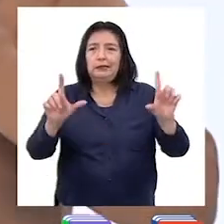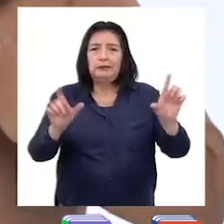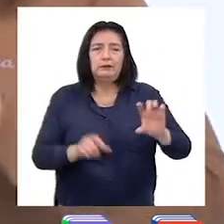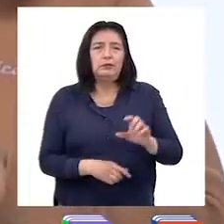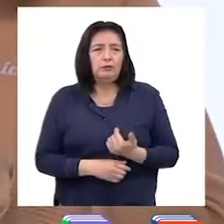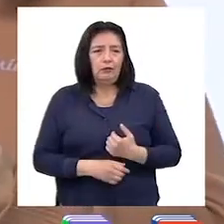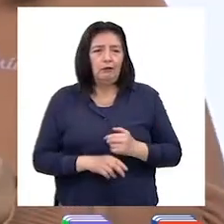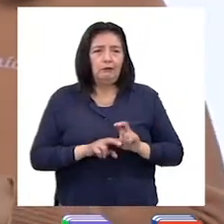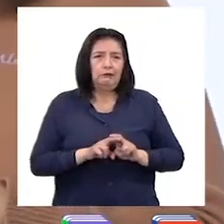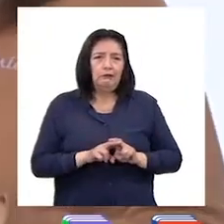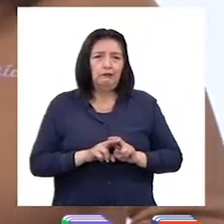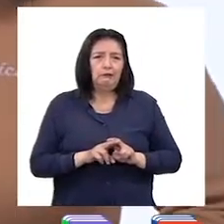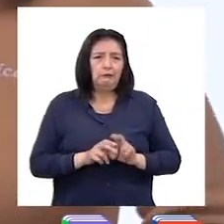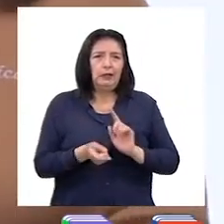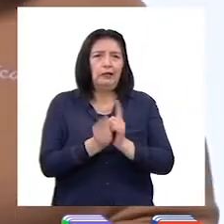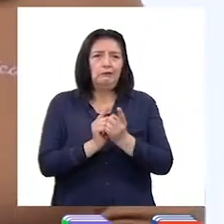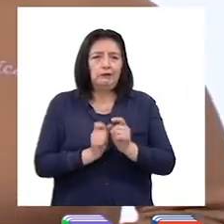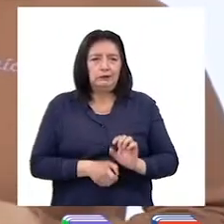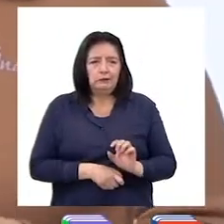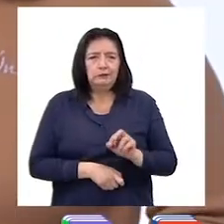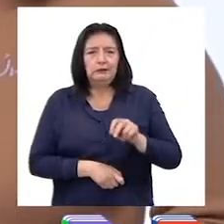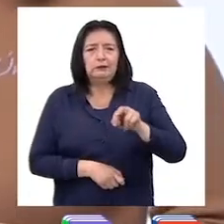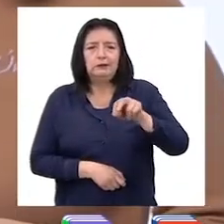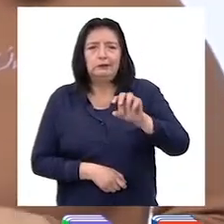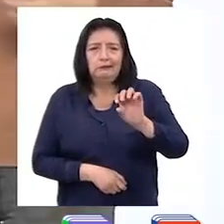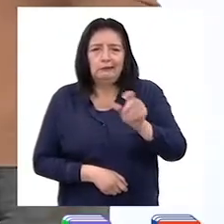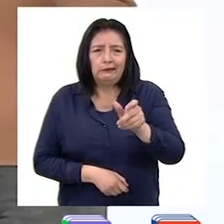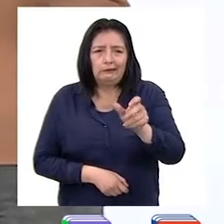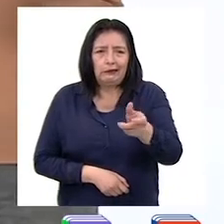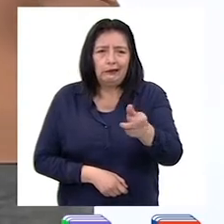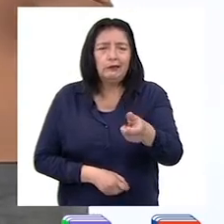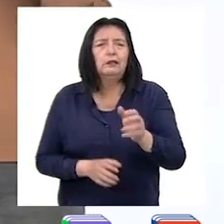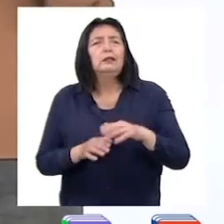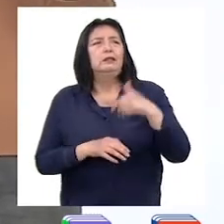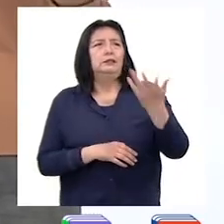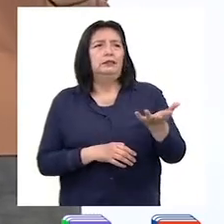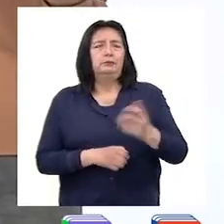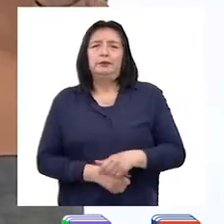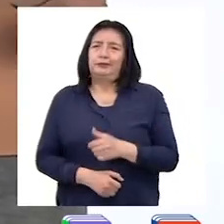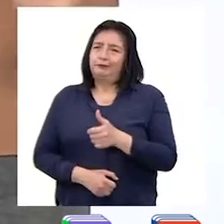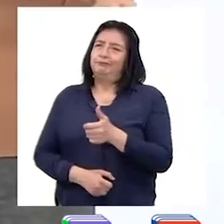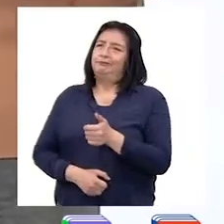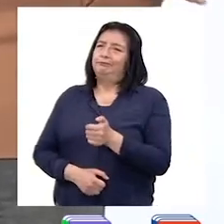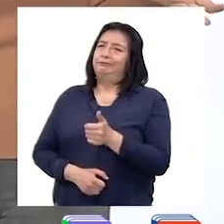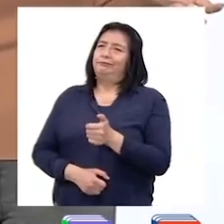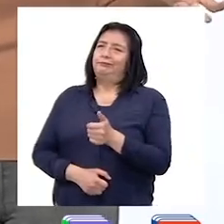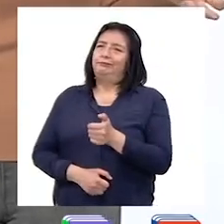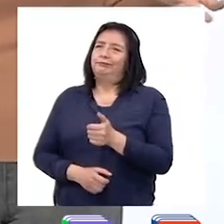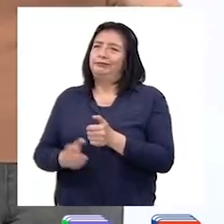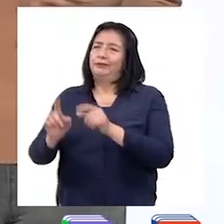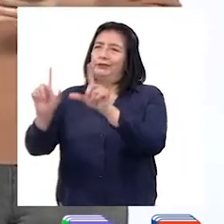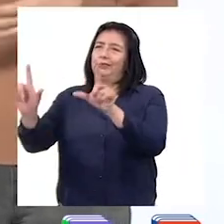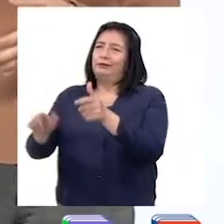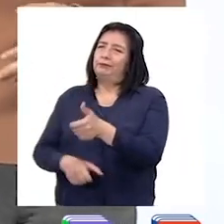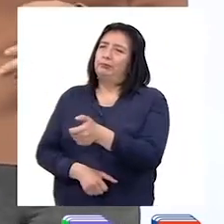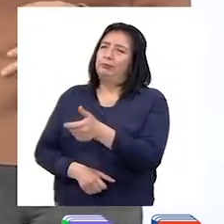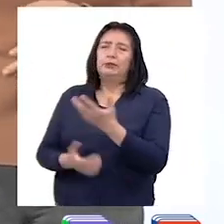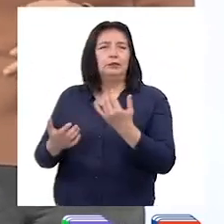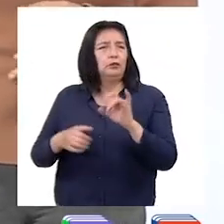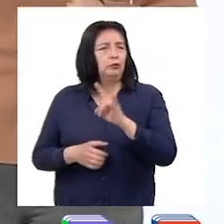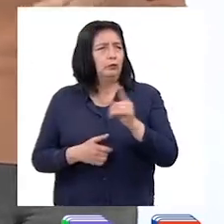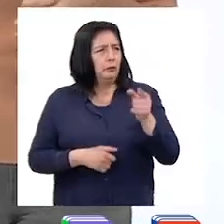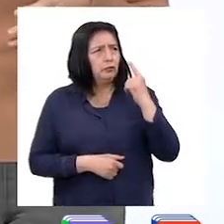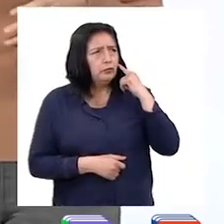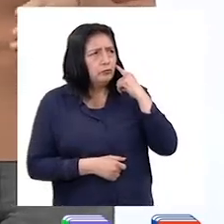que ponerse de pie y mover esa perilla que me dijo mi papá. Luego llegó el control remoto que se usa hasta ahora. Pero he